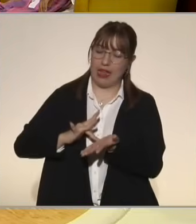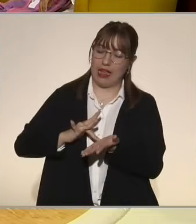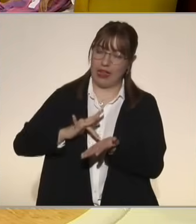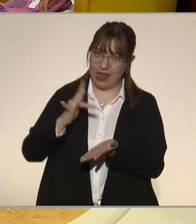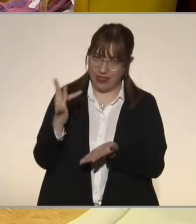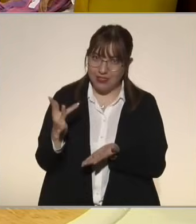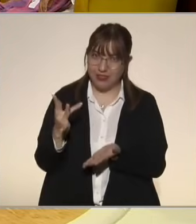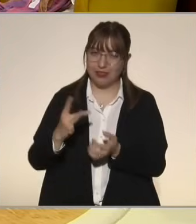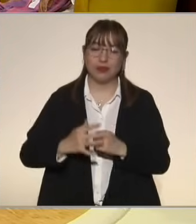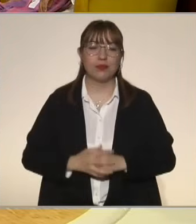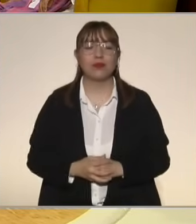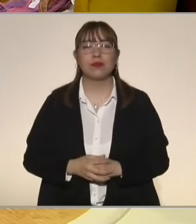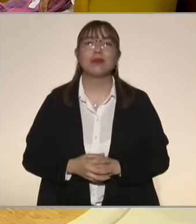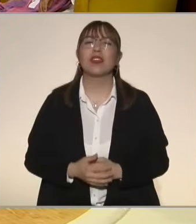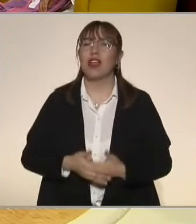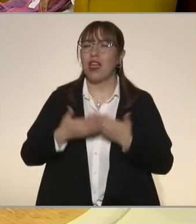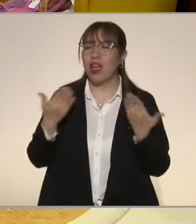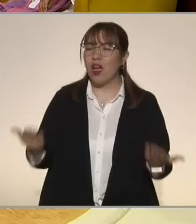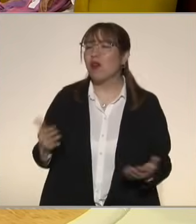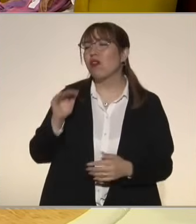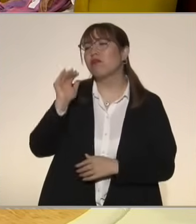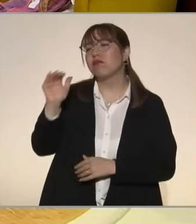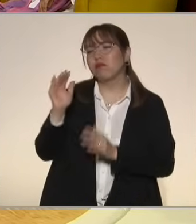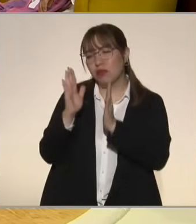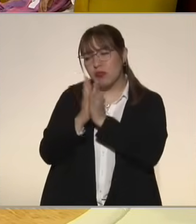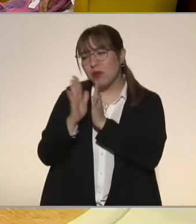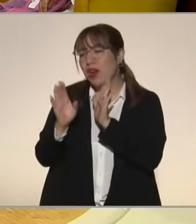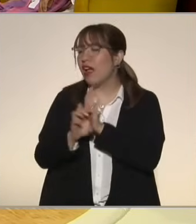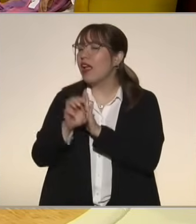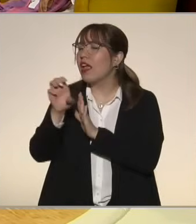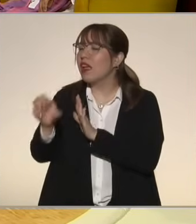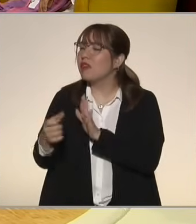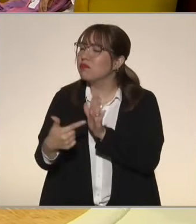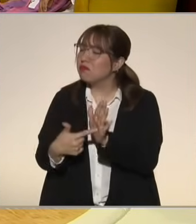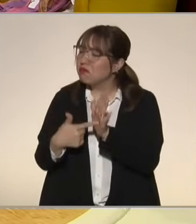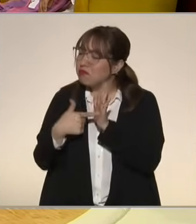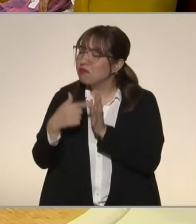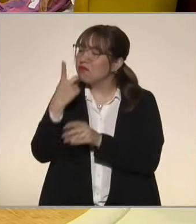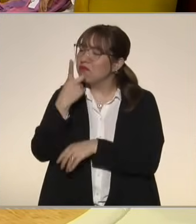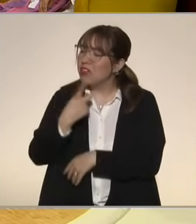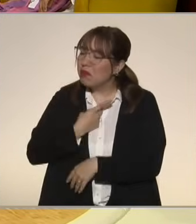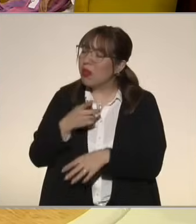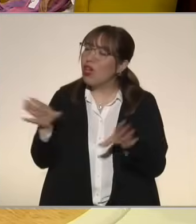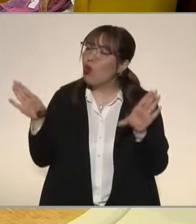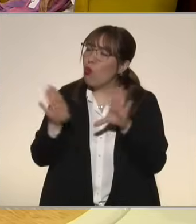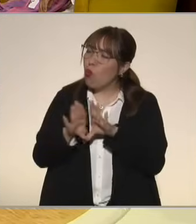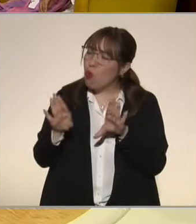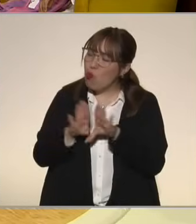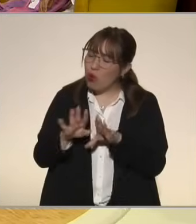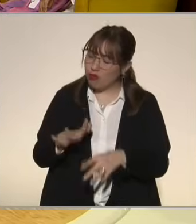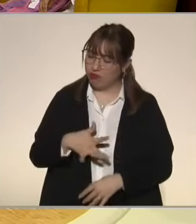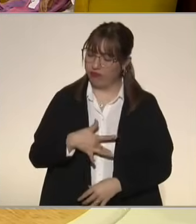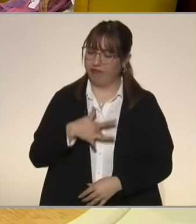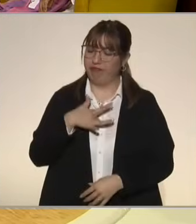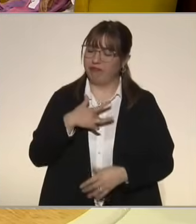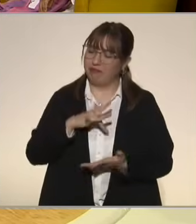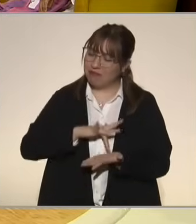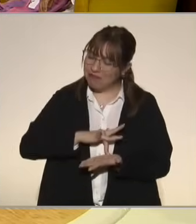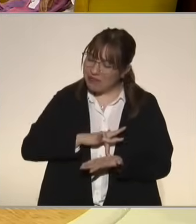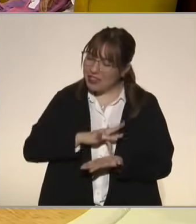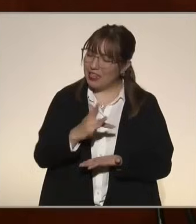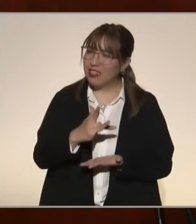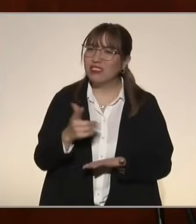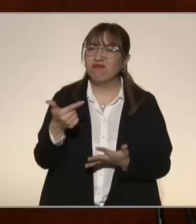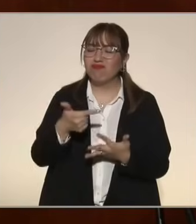me encantaría que nos pusieras como algunos ejemplos de cómo ser agradecidos e inclusive qué